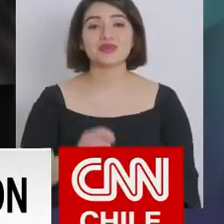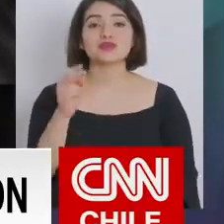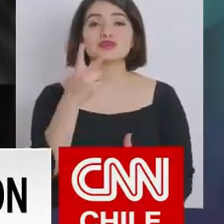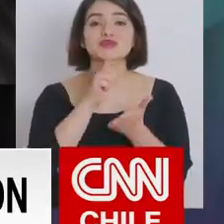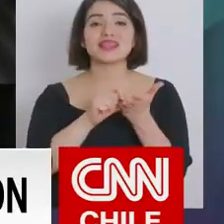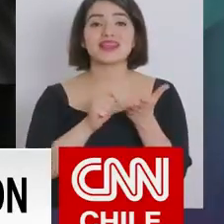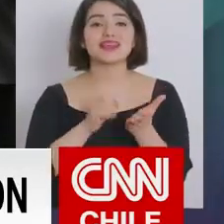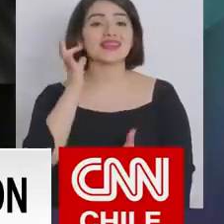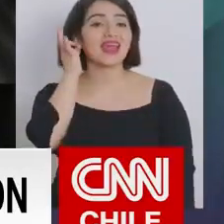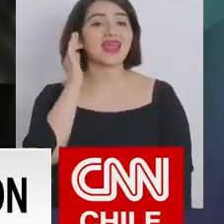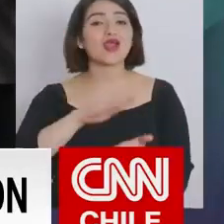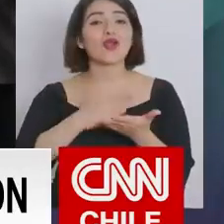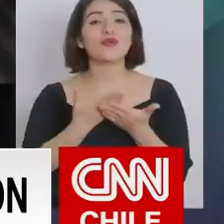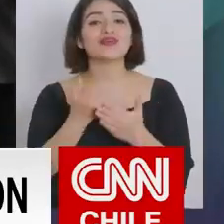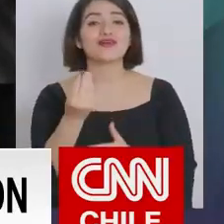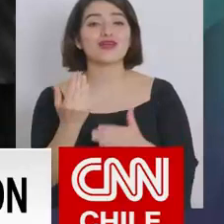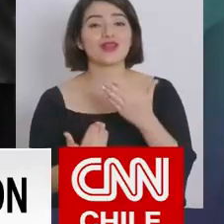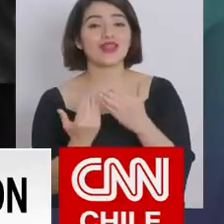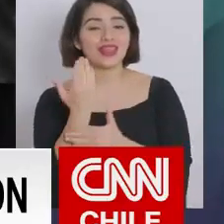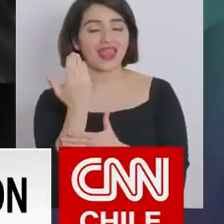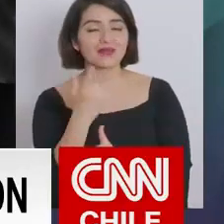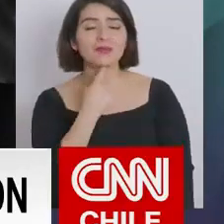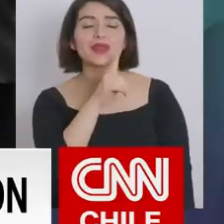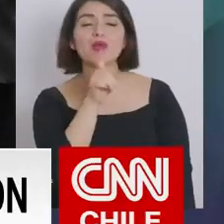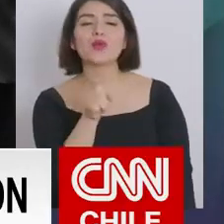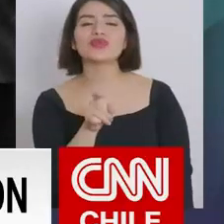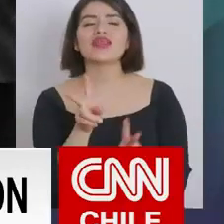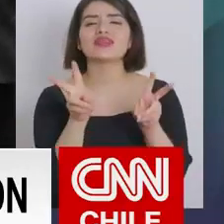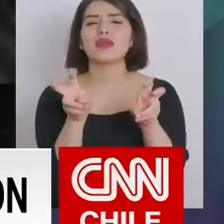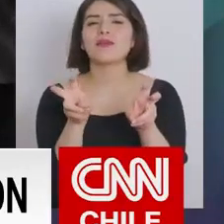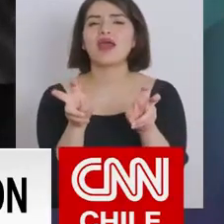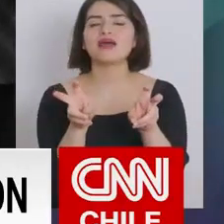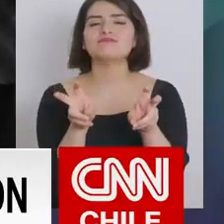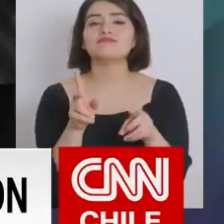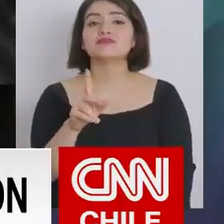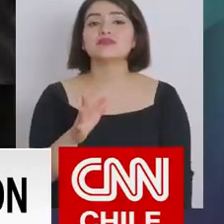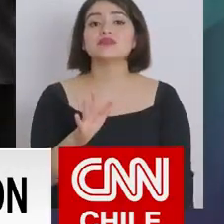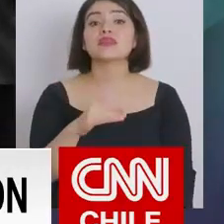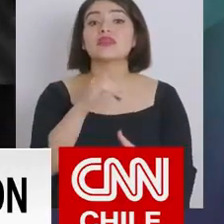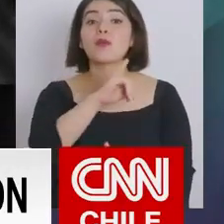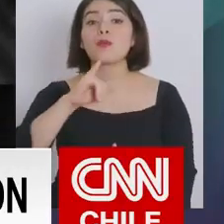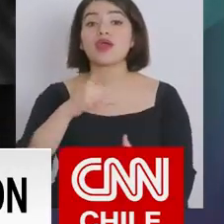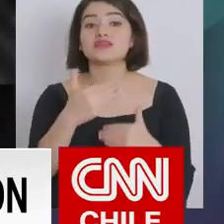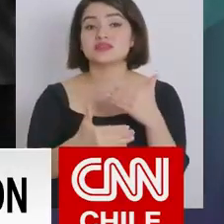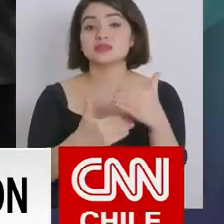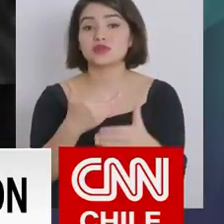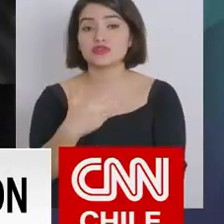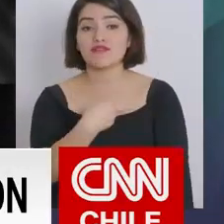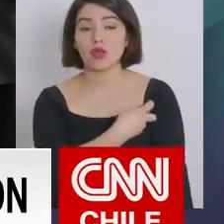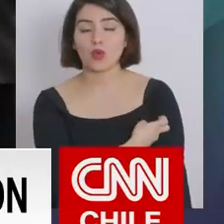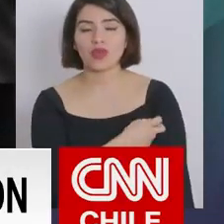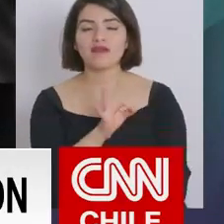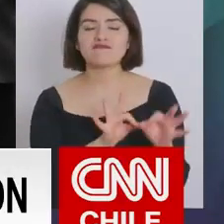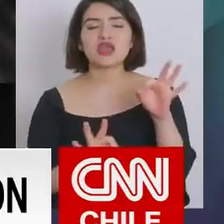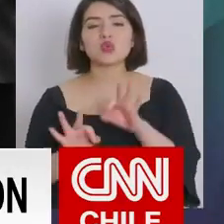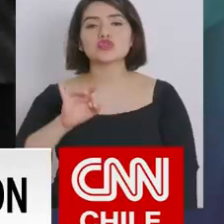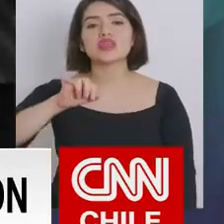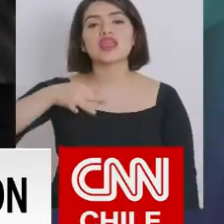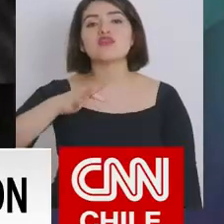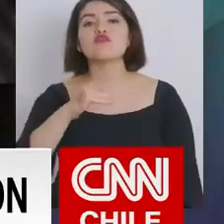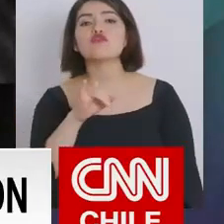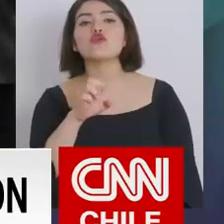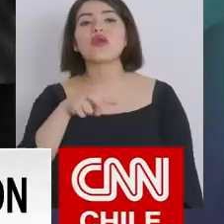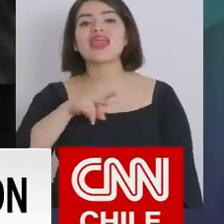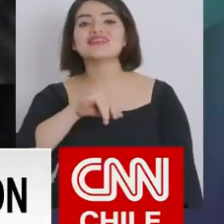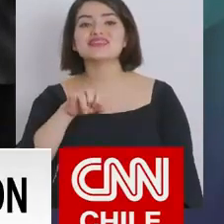Subsecretaria, ¿cómo está? Buenos días. Quería preguntarle con respecto a lo que viene en el proceso de la vacuna y la influenza. ¿Cuál es el llamado?